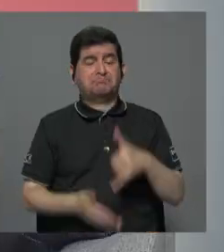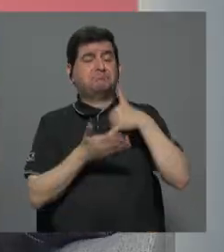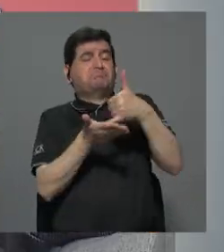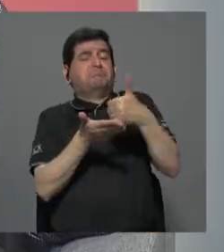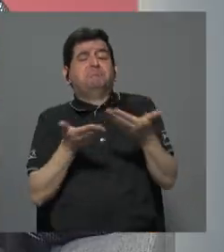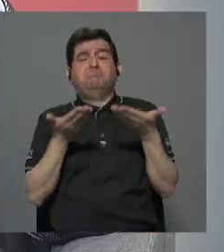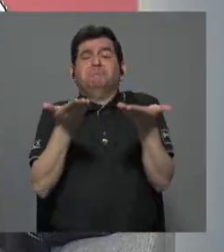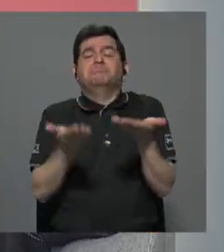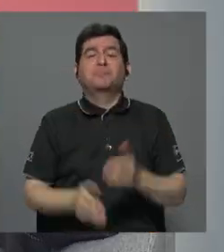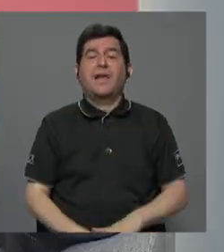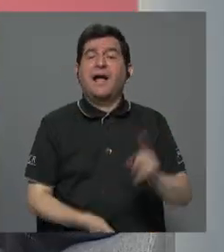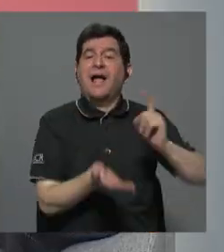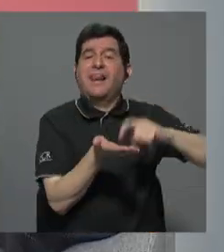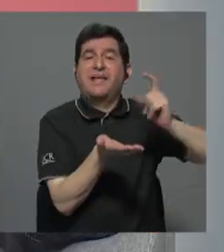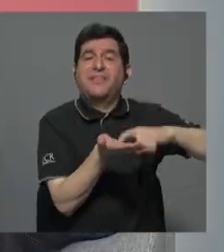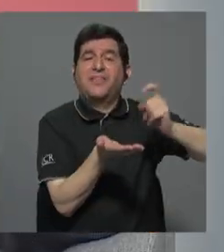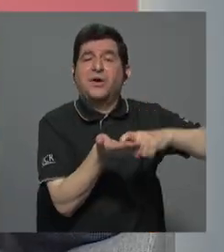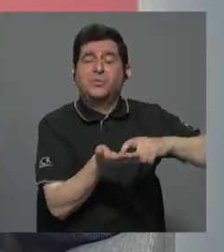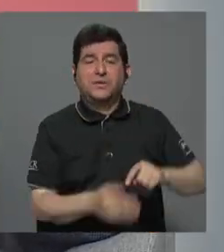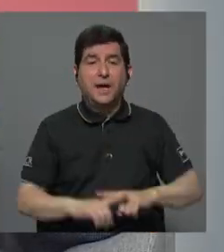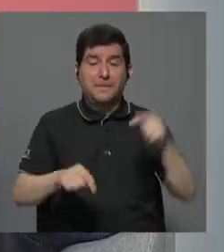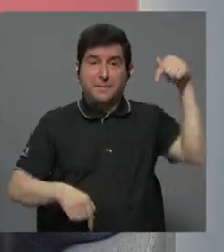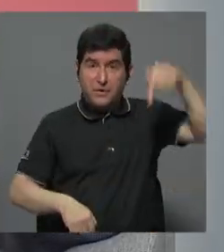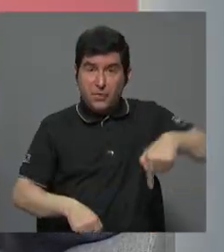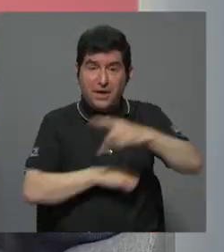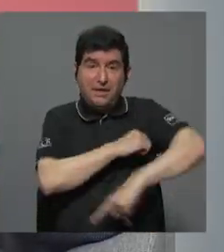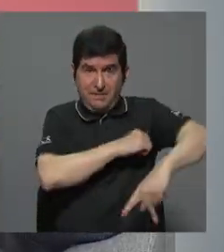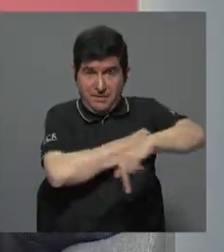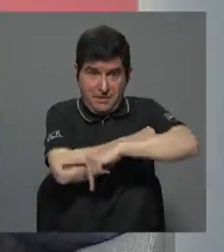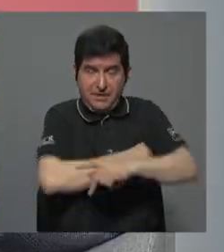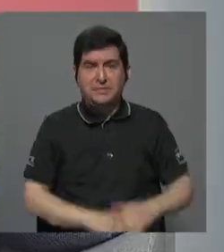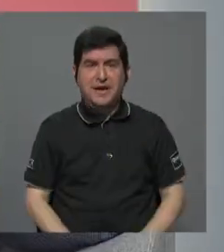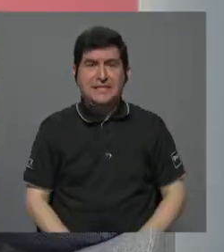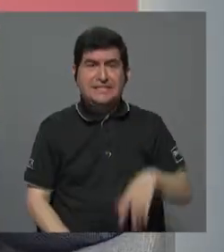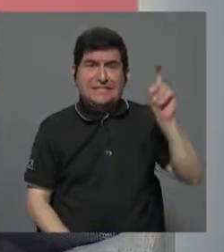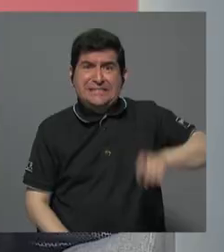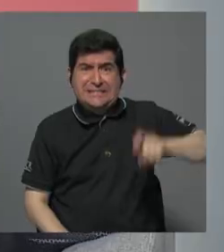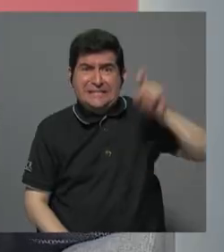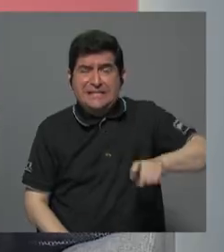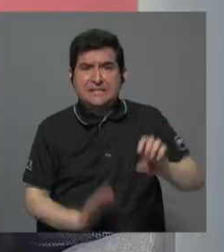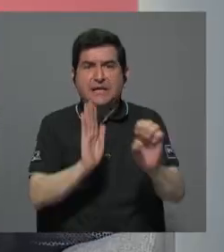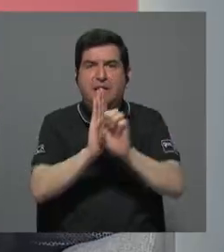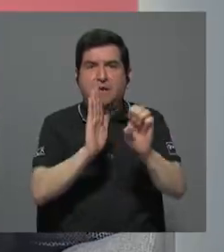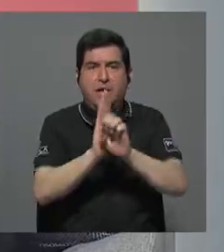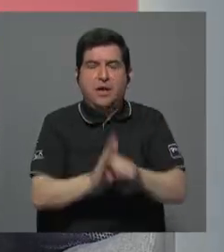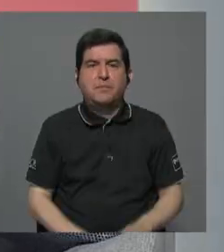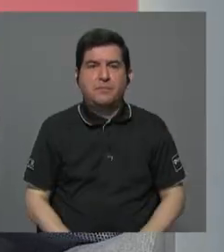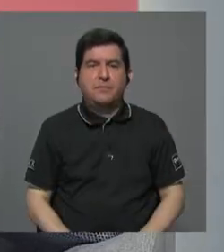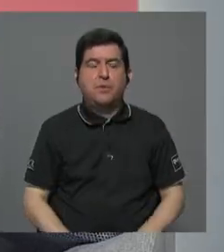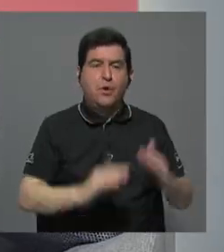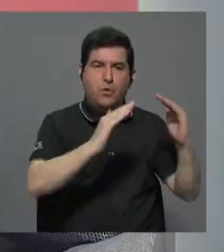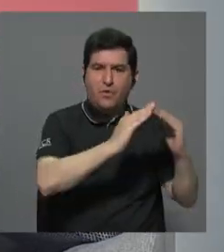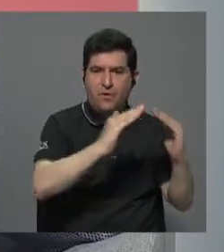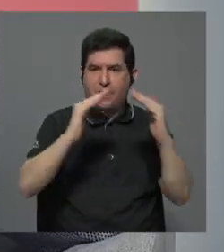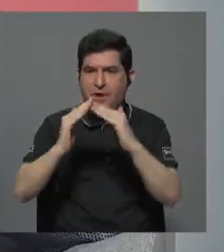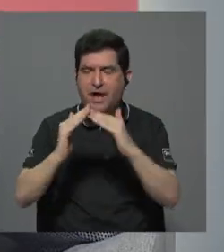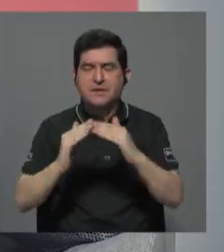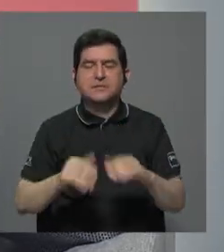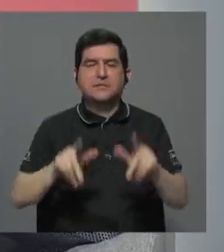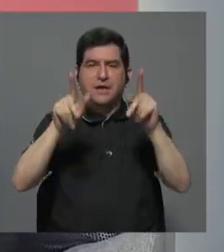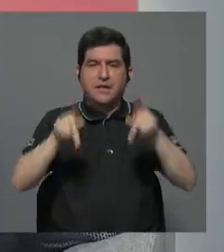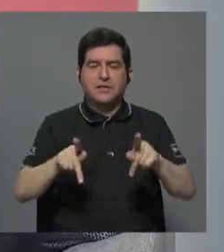precisamente el endeudamiento cuando aquí en este país urge por ejemplo darle vivienda a los